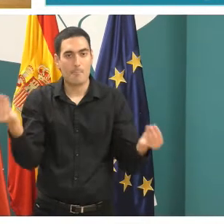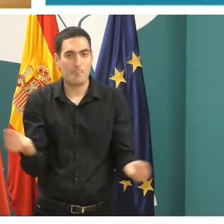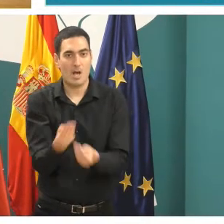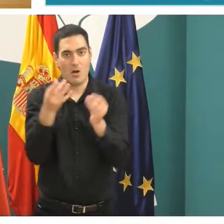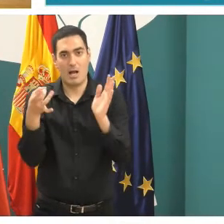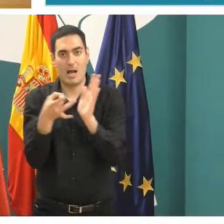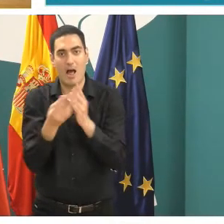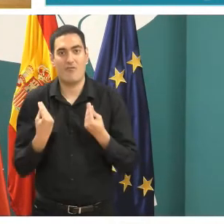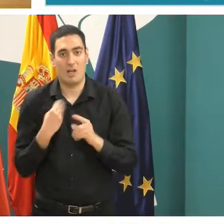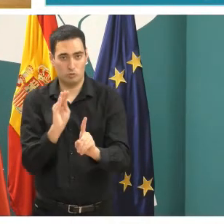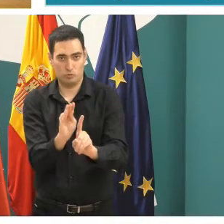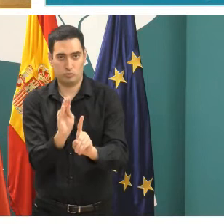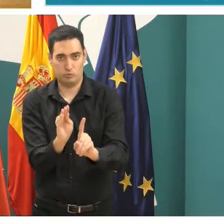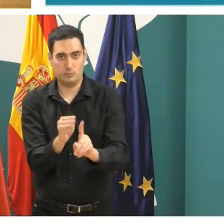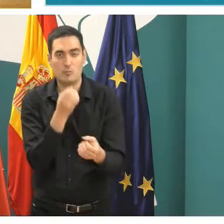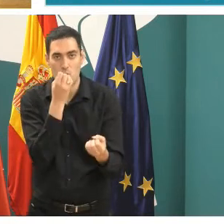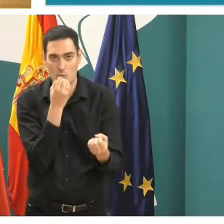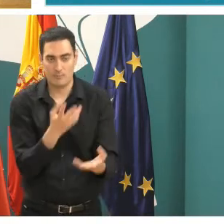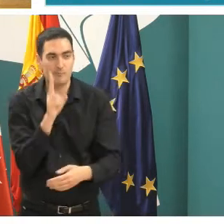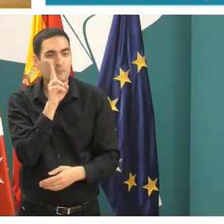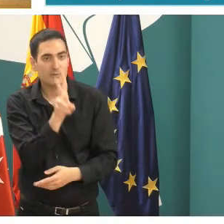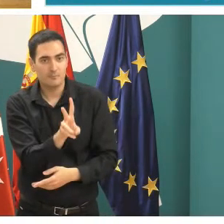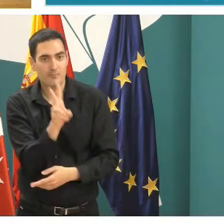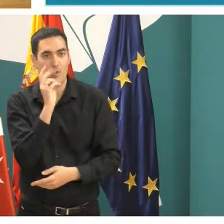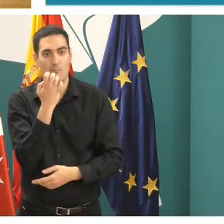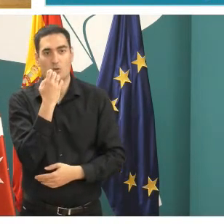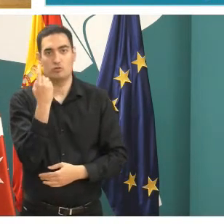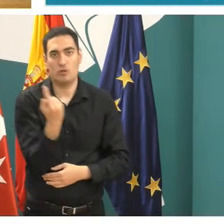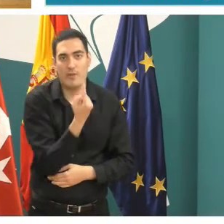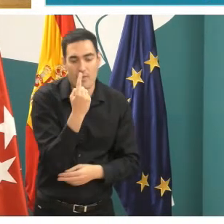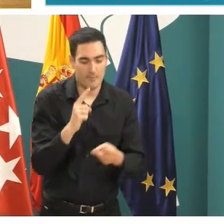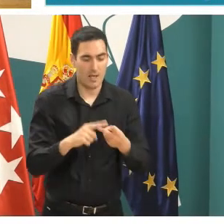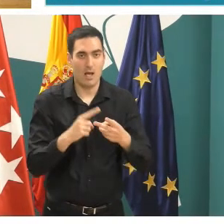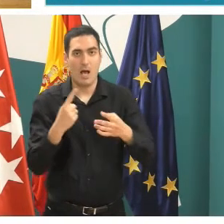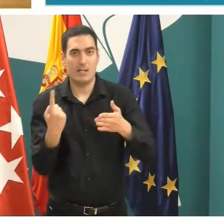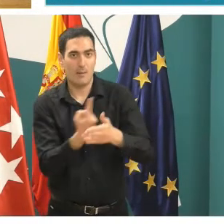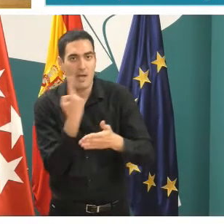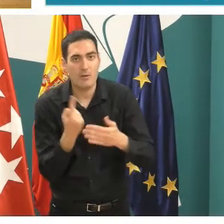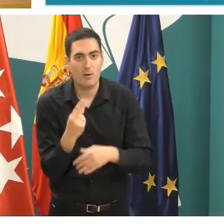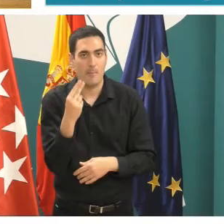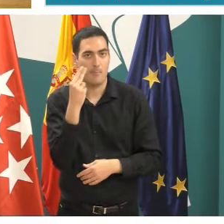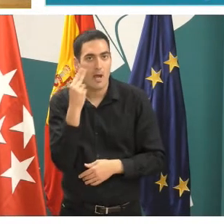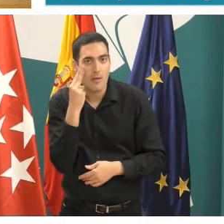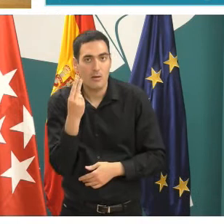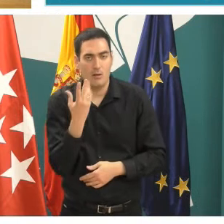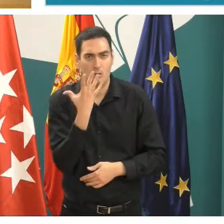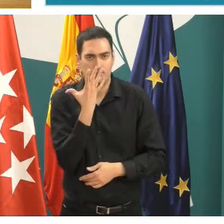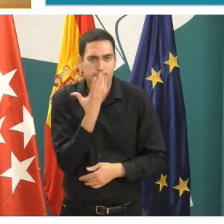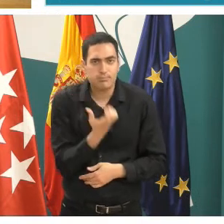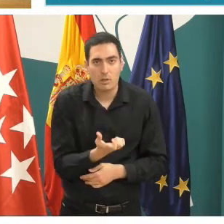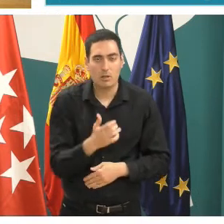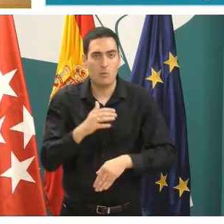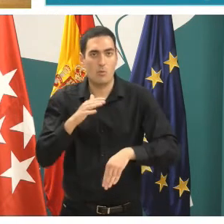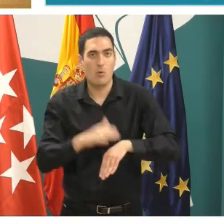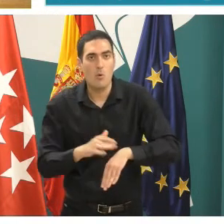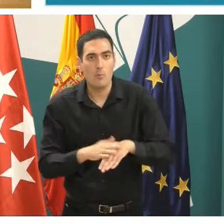calidad de vida. Entonces, bueno, pues veremos que la soledad, el aislamiento, el miedo, la tristeza, la